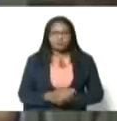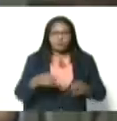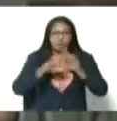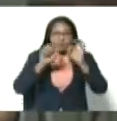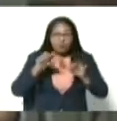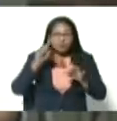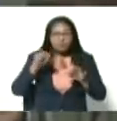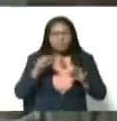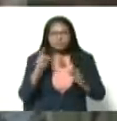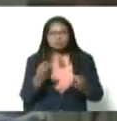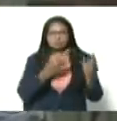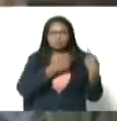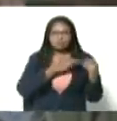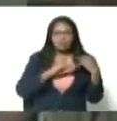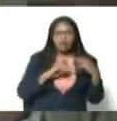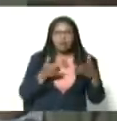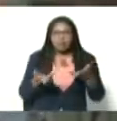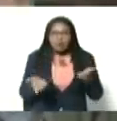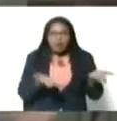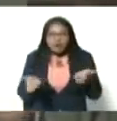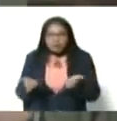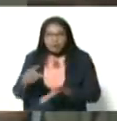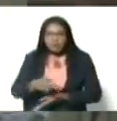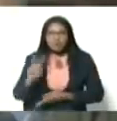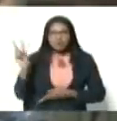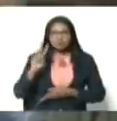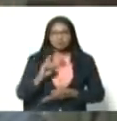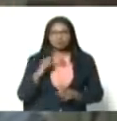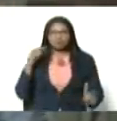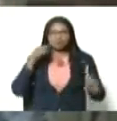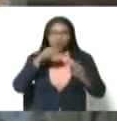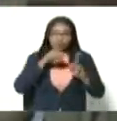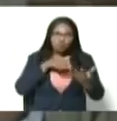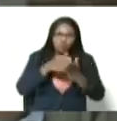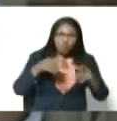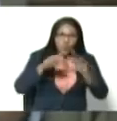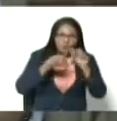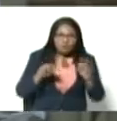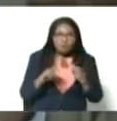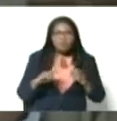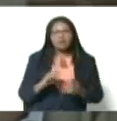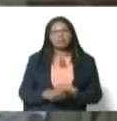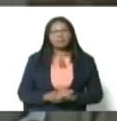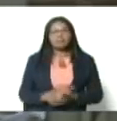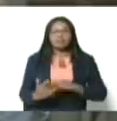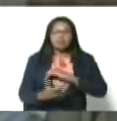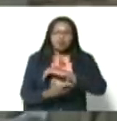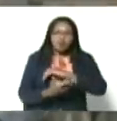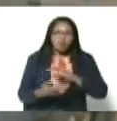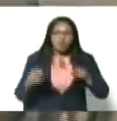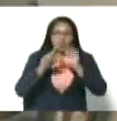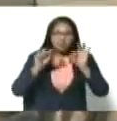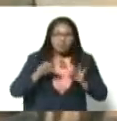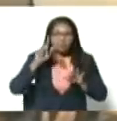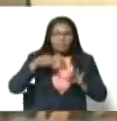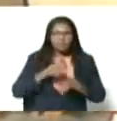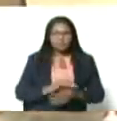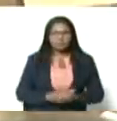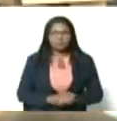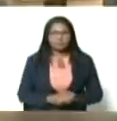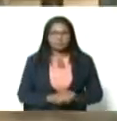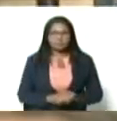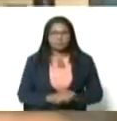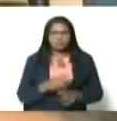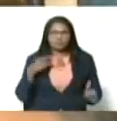Carga y Logística de Venezuela, para lograr la soberanía tecnológica que nosotros tenemos que llevar hacia adelante